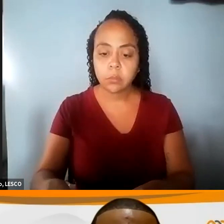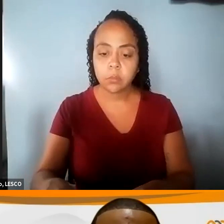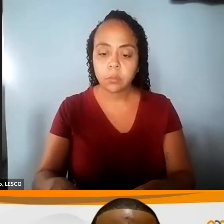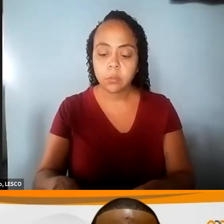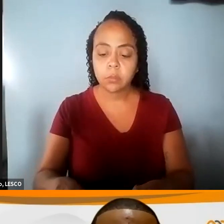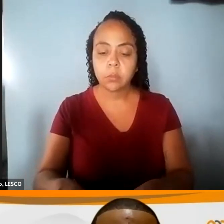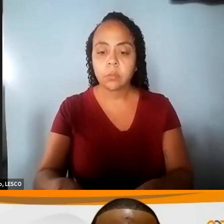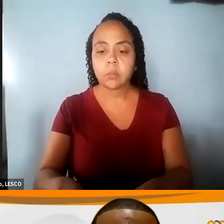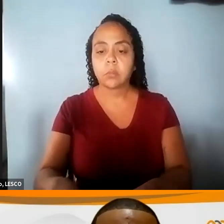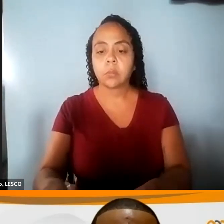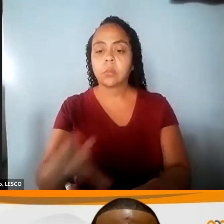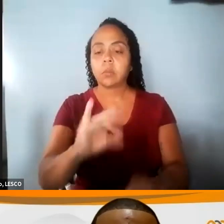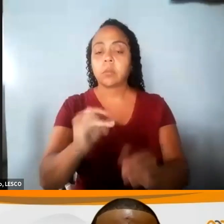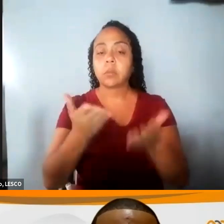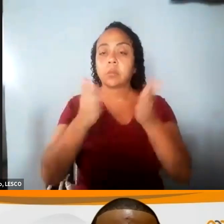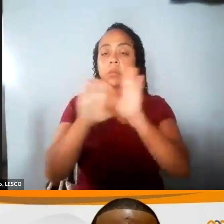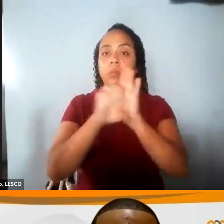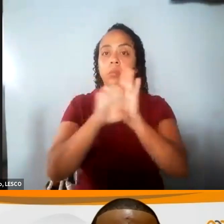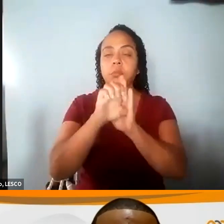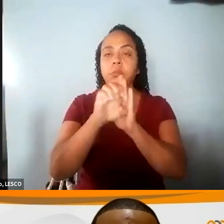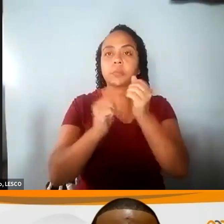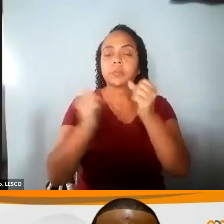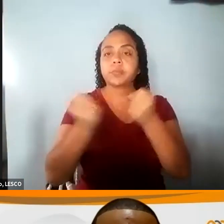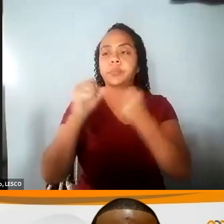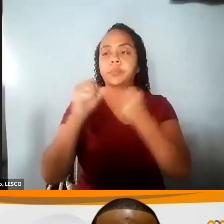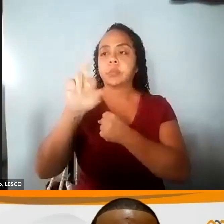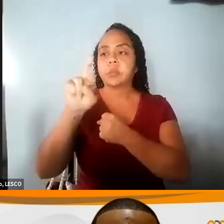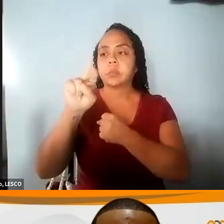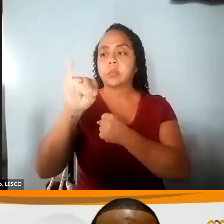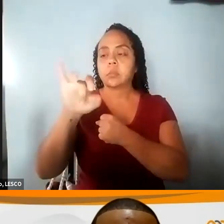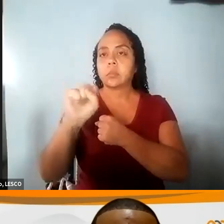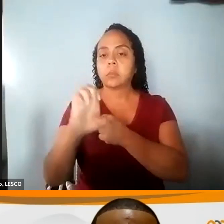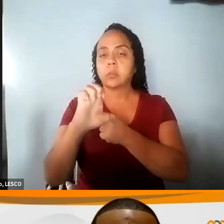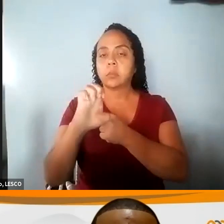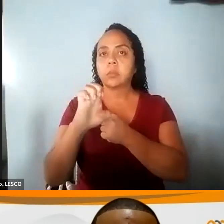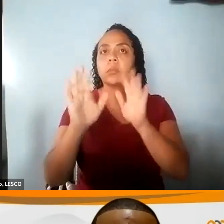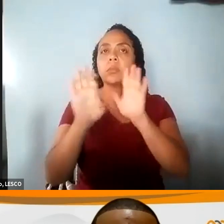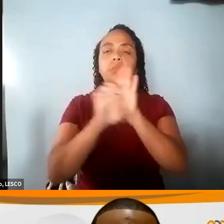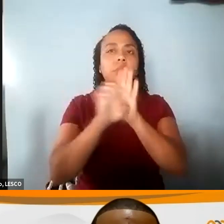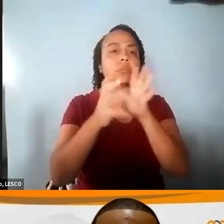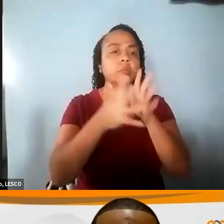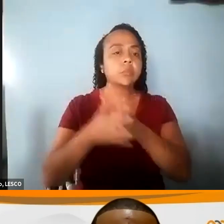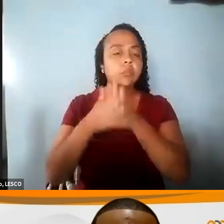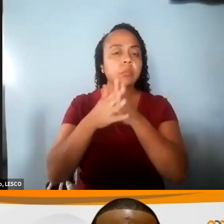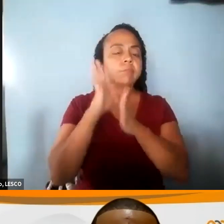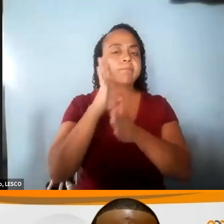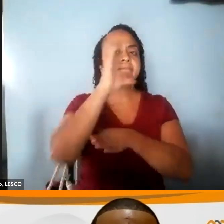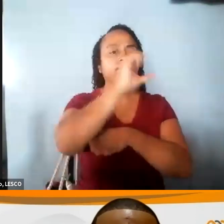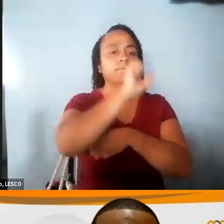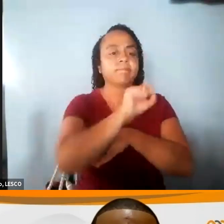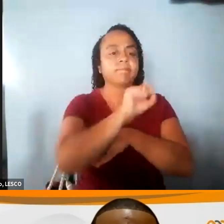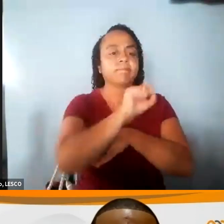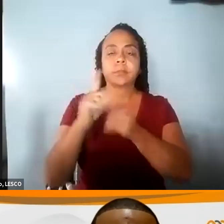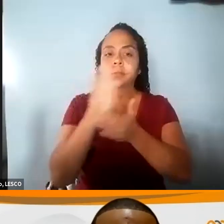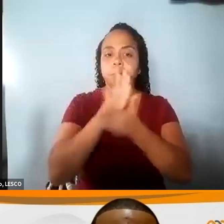aráiz en un país o en el caso de la red de eeuu han encontrado digamos un nicho de